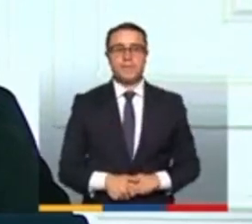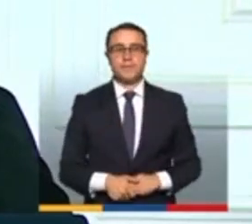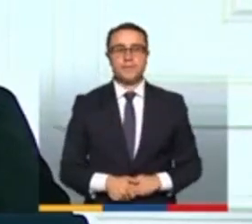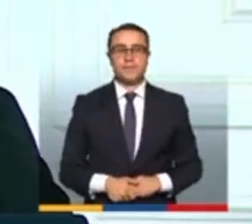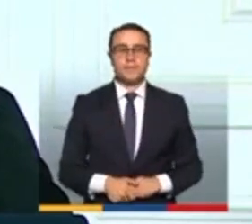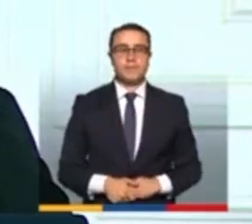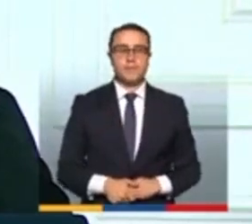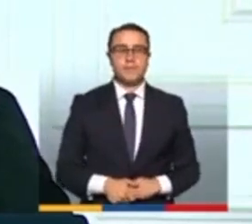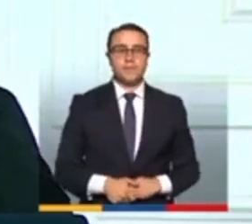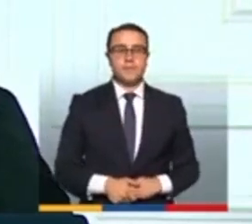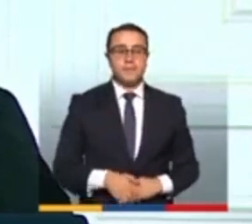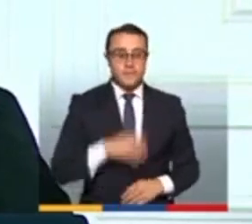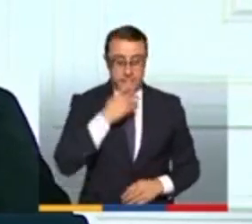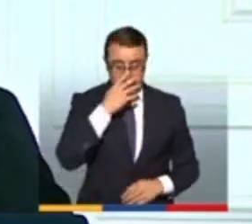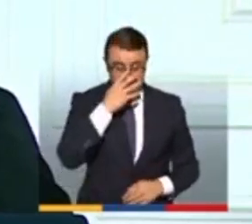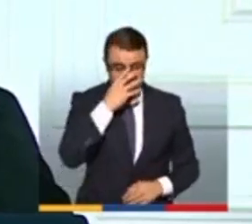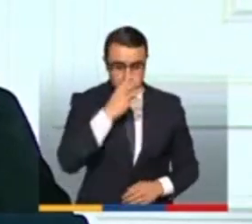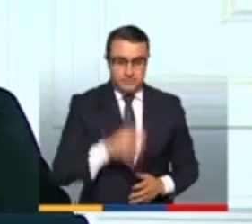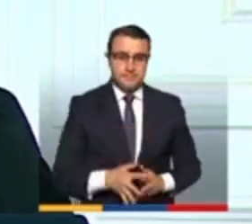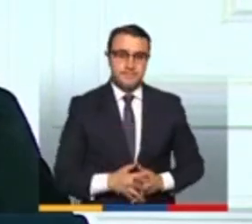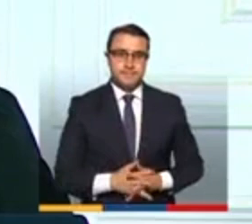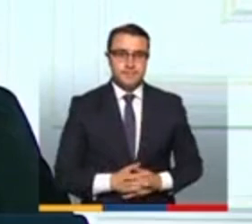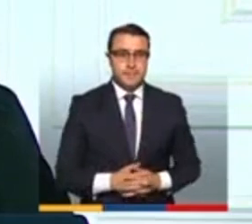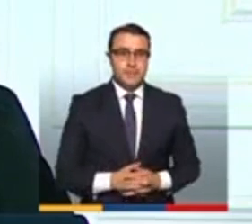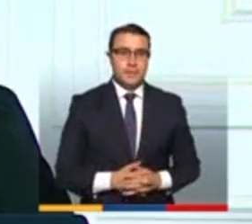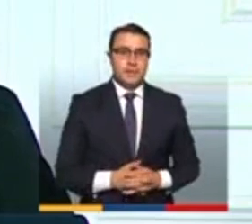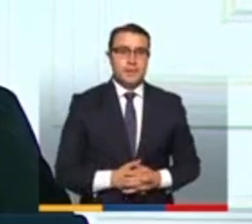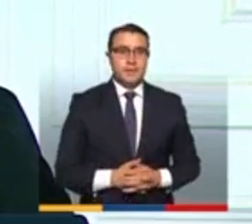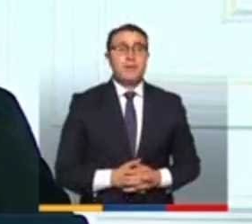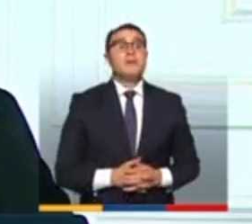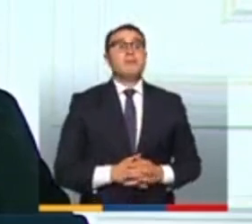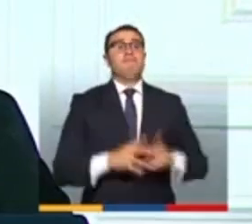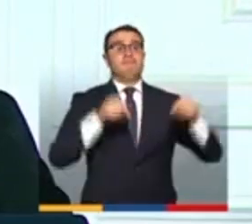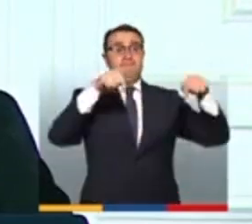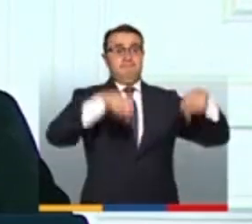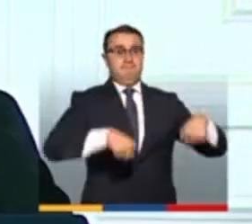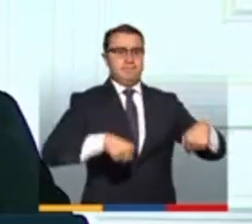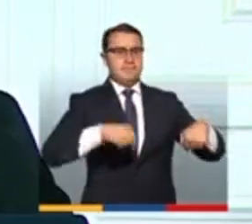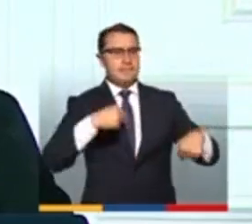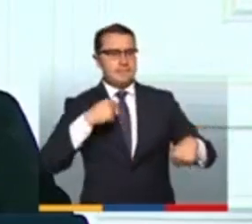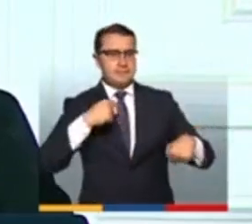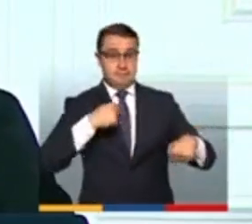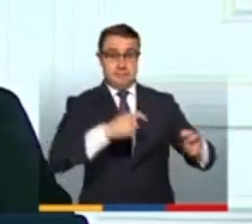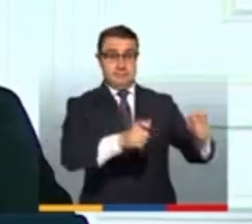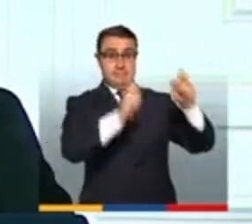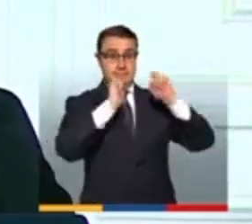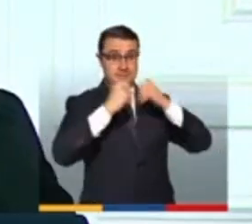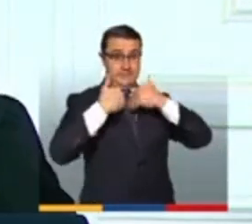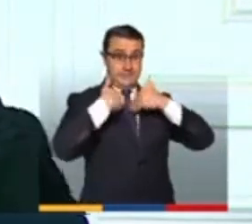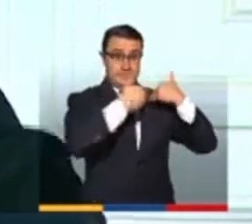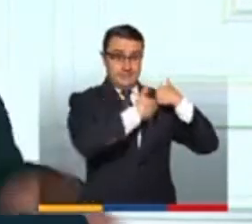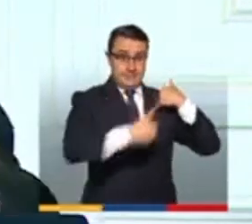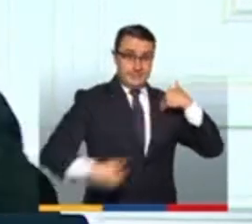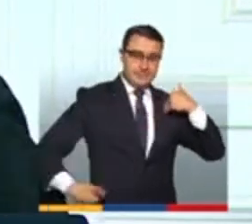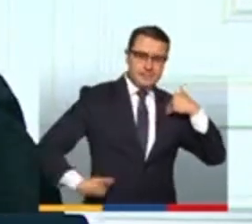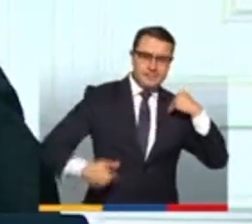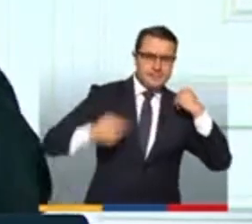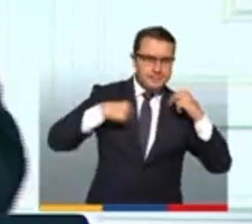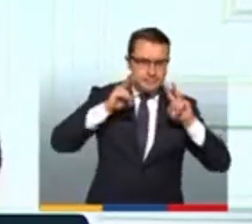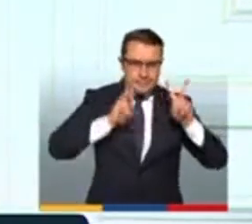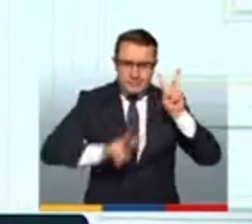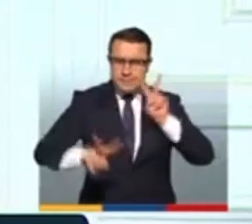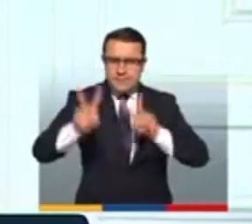Me he encontrado en la administración un laberinto de instituciones alrededor del tema de la paz.